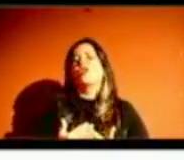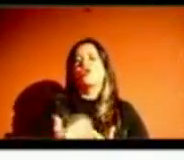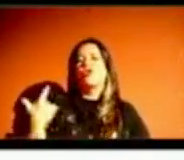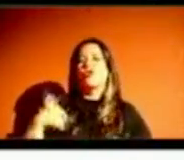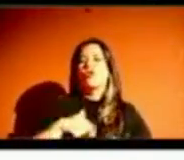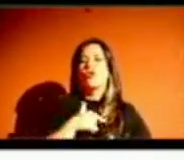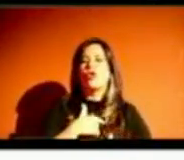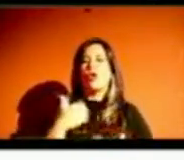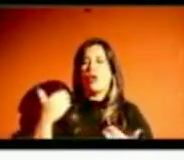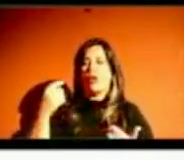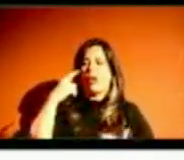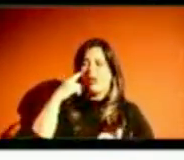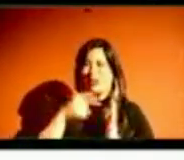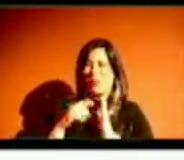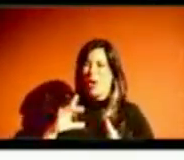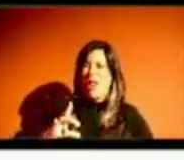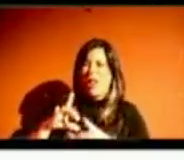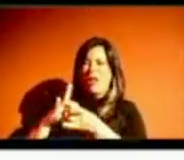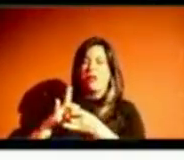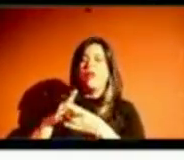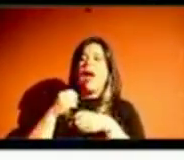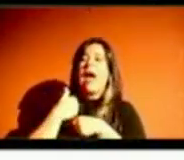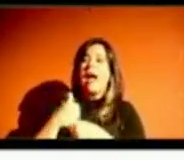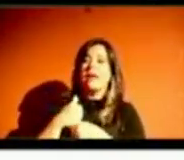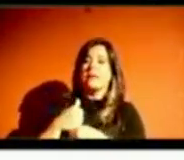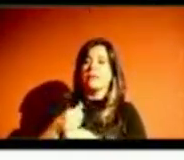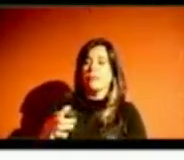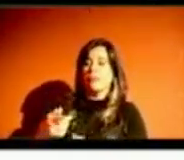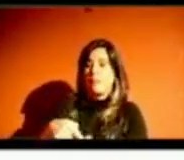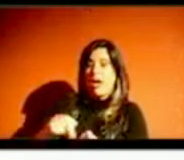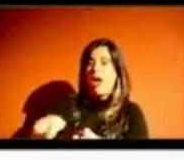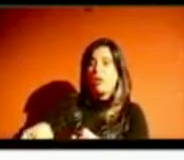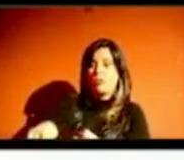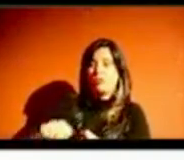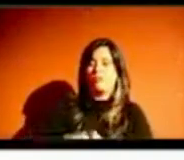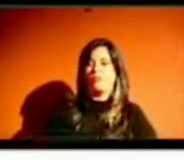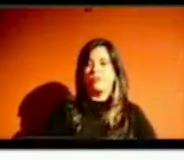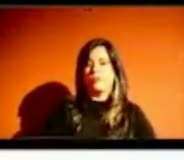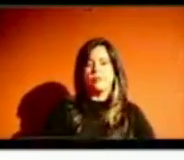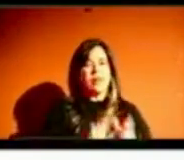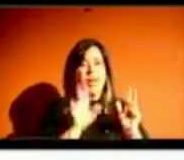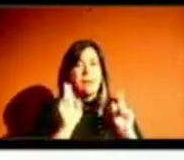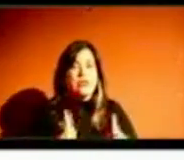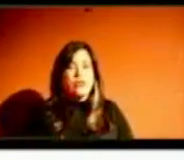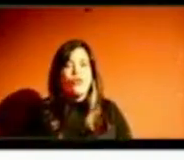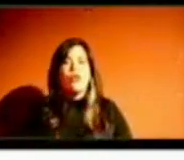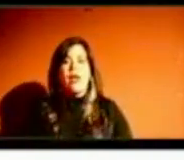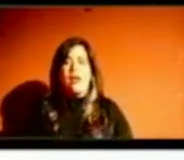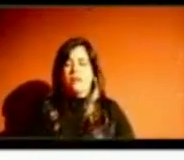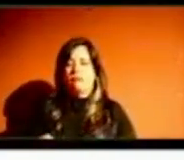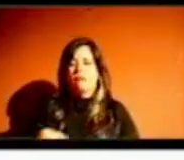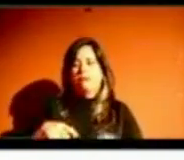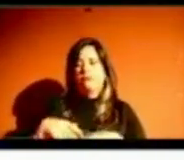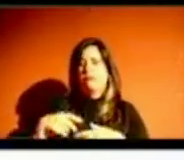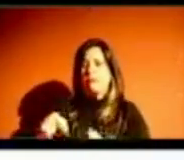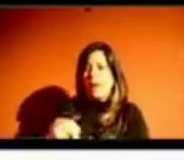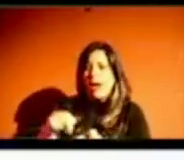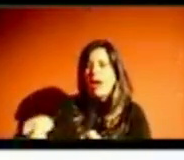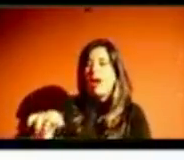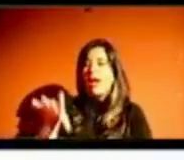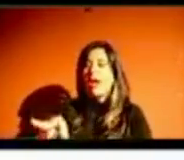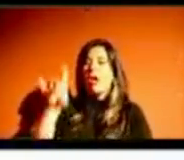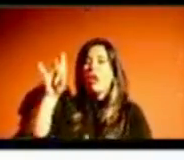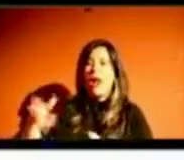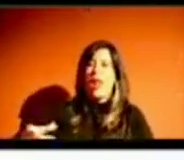ubicado, hay un enlace en donde dice efectúe un pago. Esa persona cuando va a realizar ese pago, selecciona